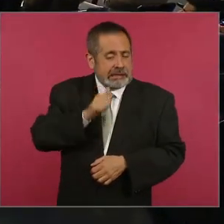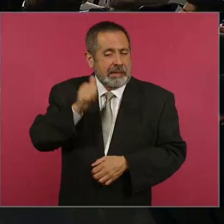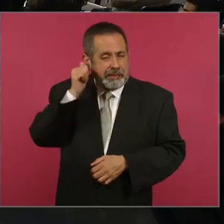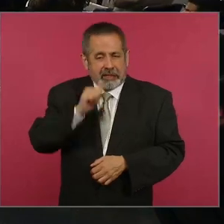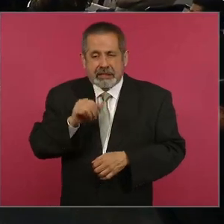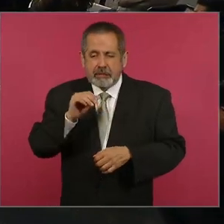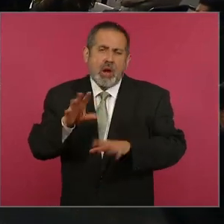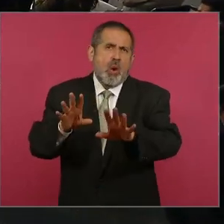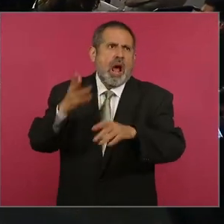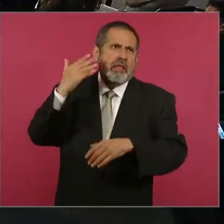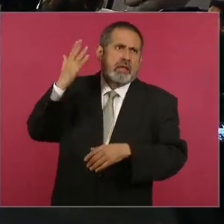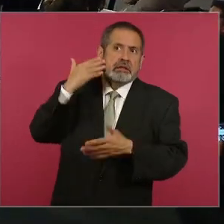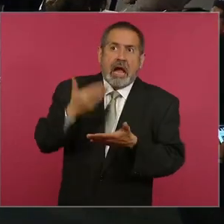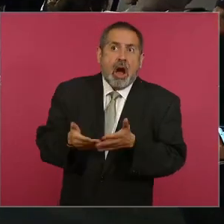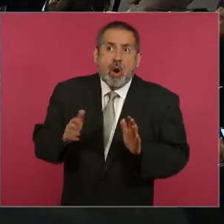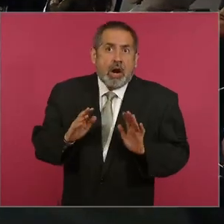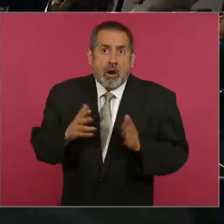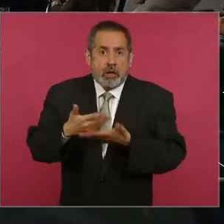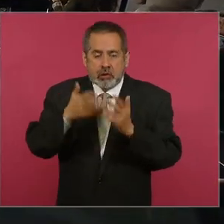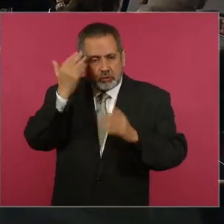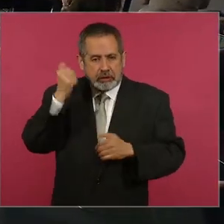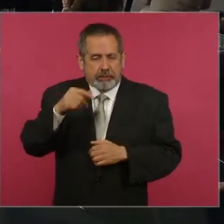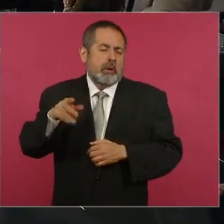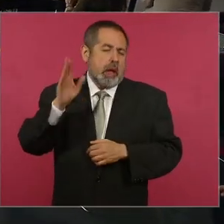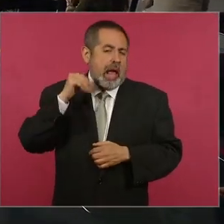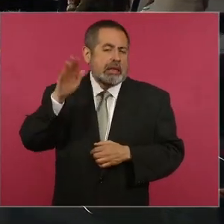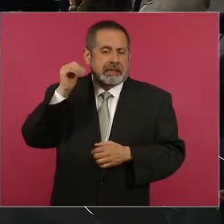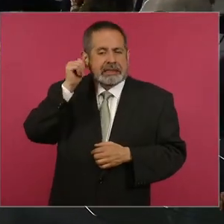antes, quién sabe cómo esté ahora, porque